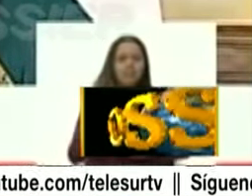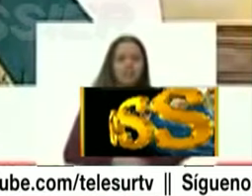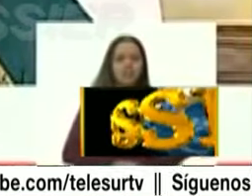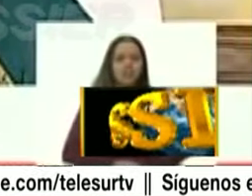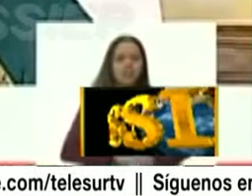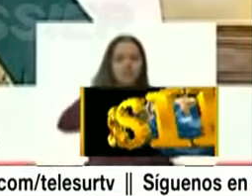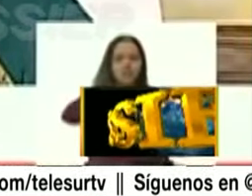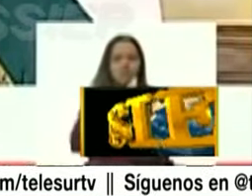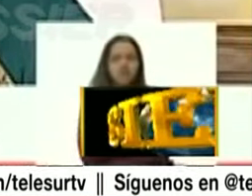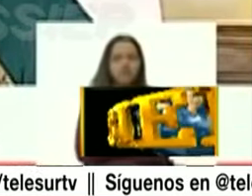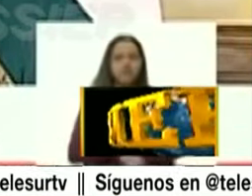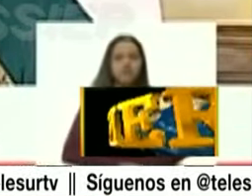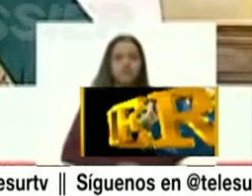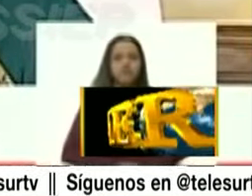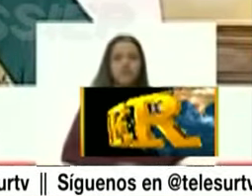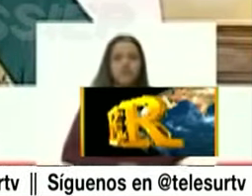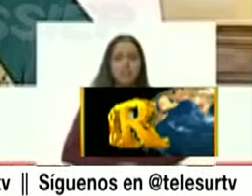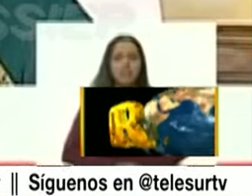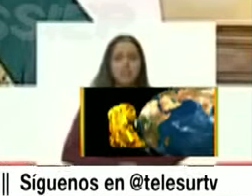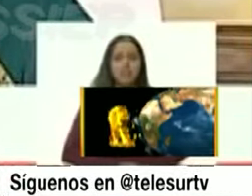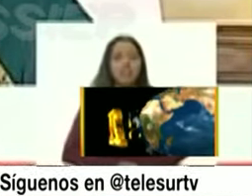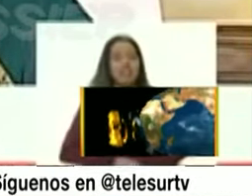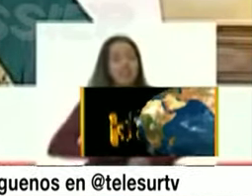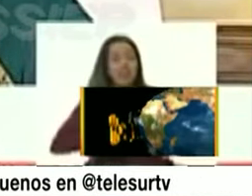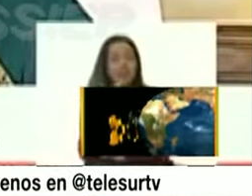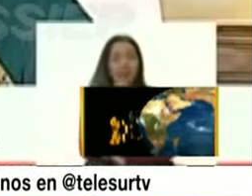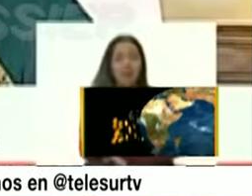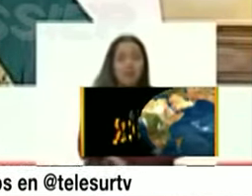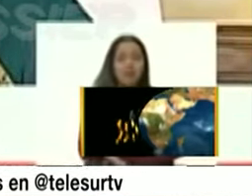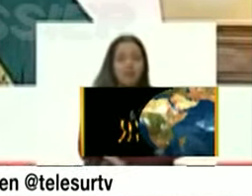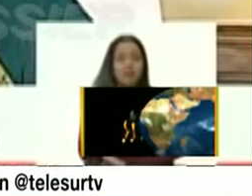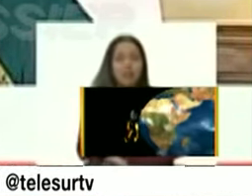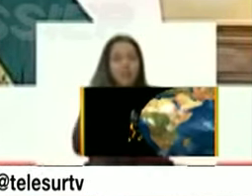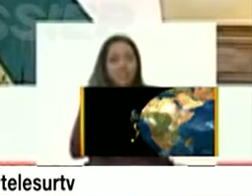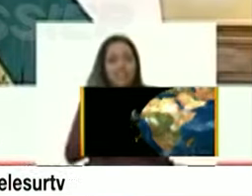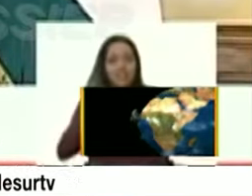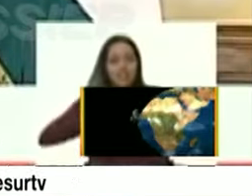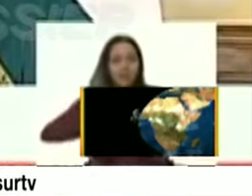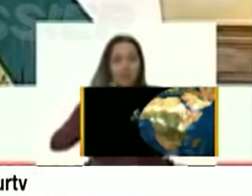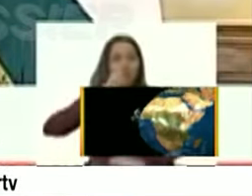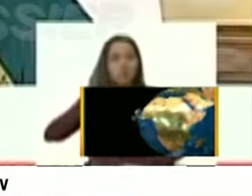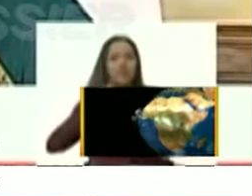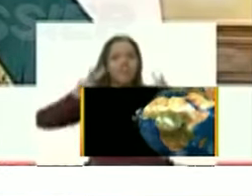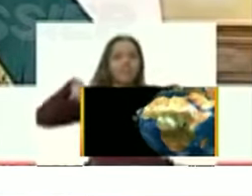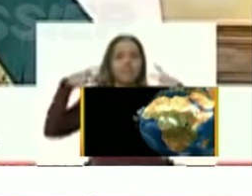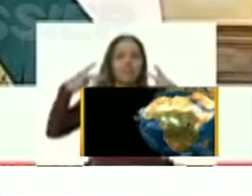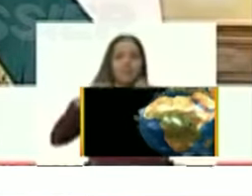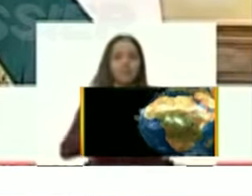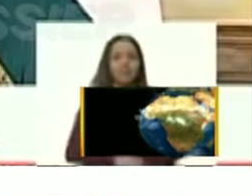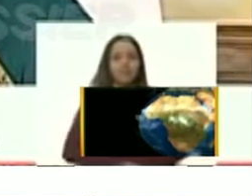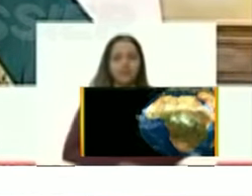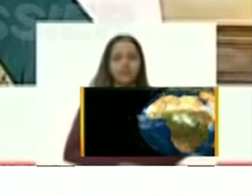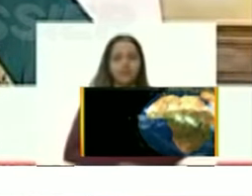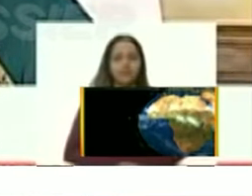heroico, que más temprano que tarde, al final de estos caminos, saldrá victorioso. Llévese